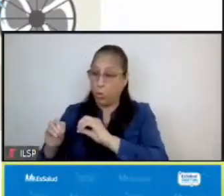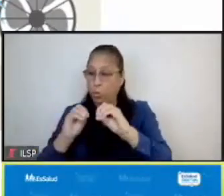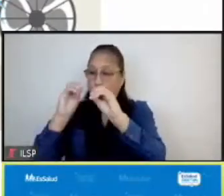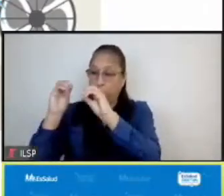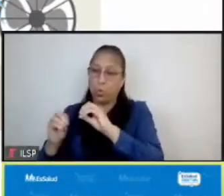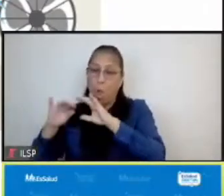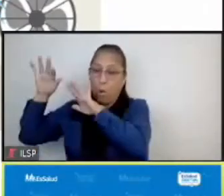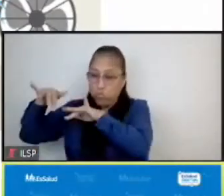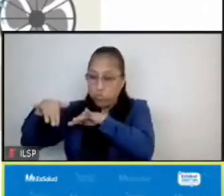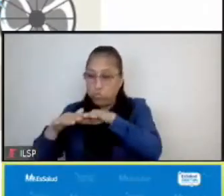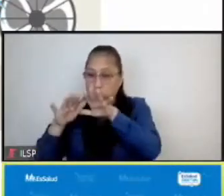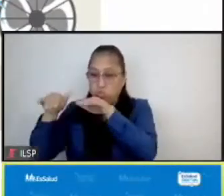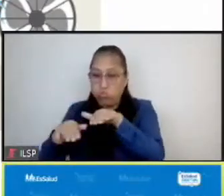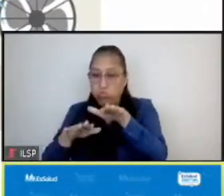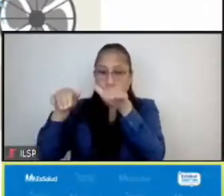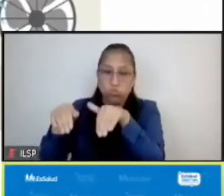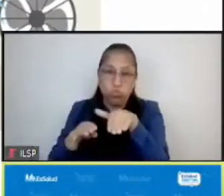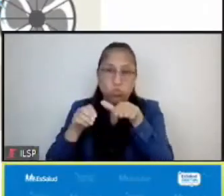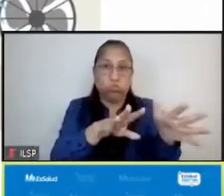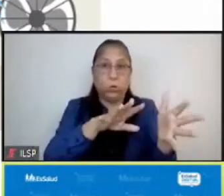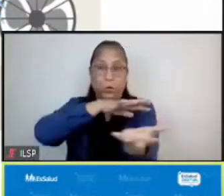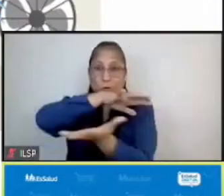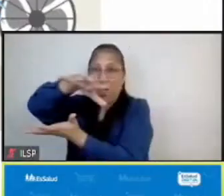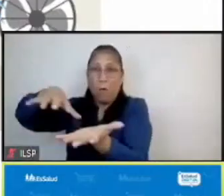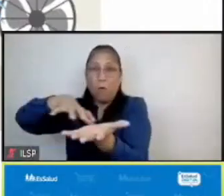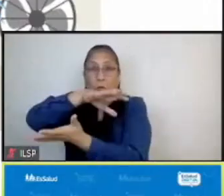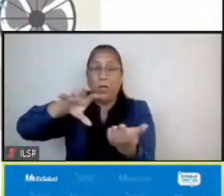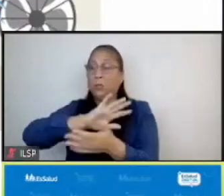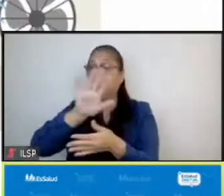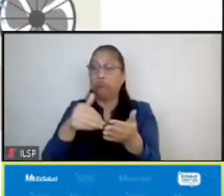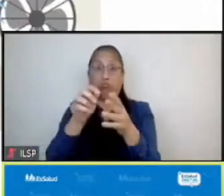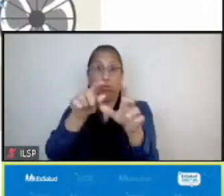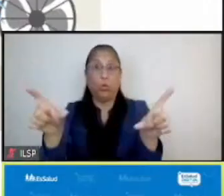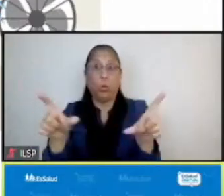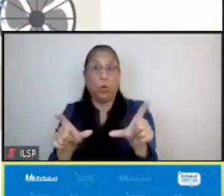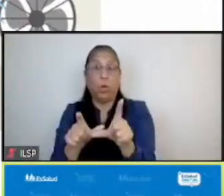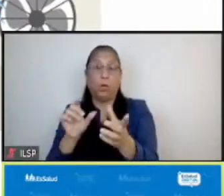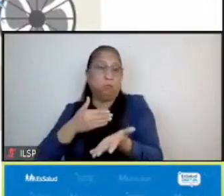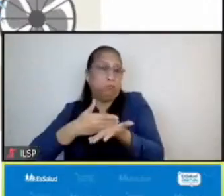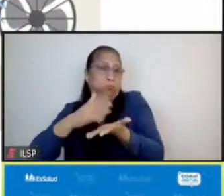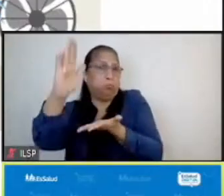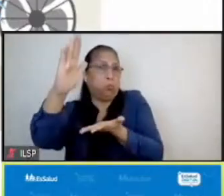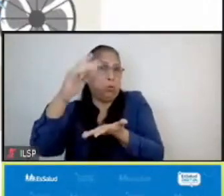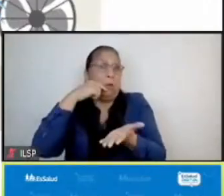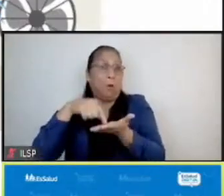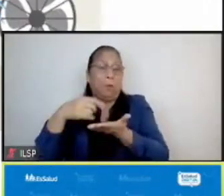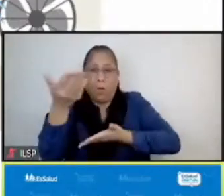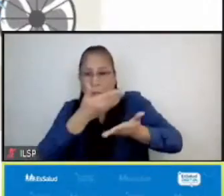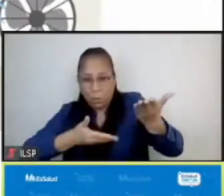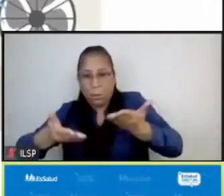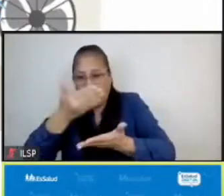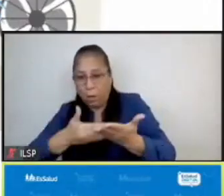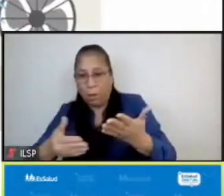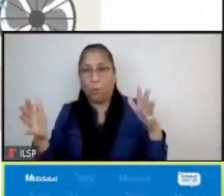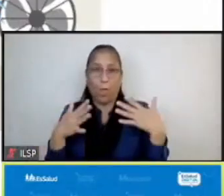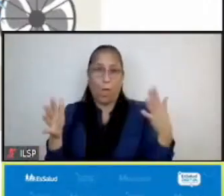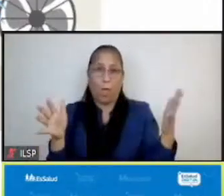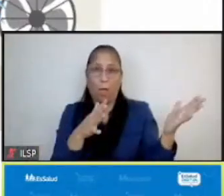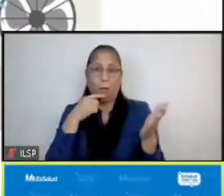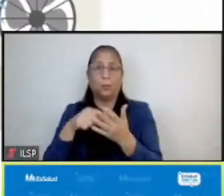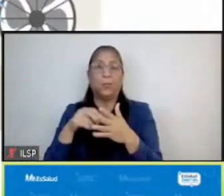aire va a movilizar todo el aire que está dentro del ambiente y lo va a botar. Y va a haber el intercambio de aire que queremos. Si, por ejemplo,